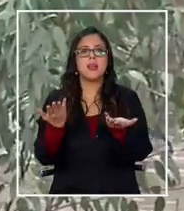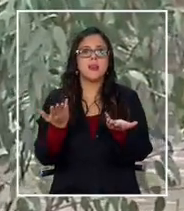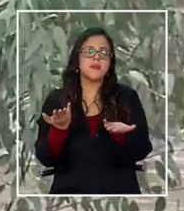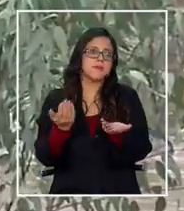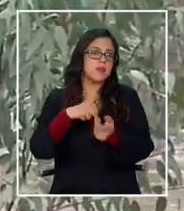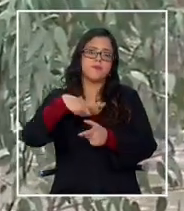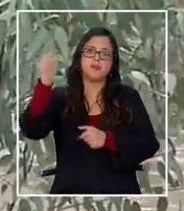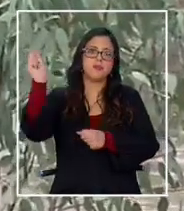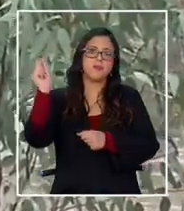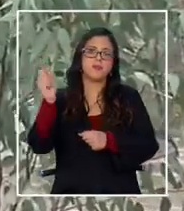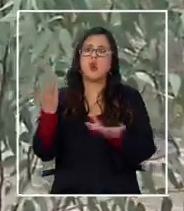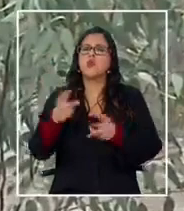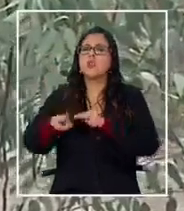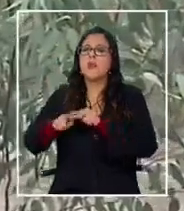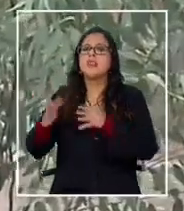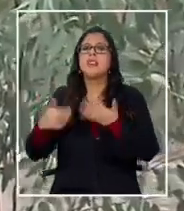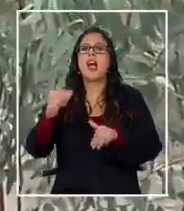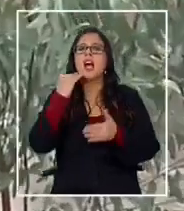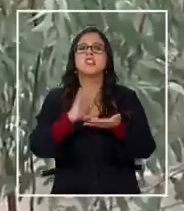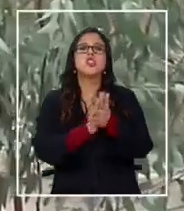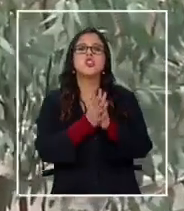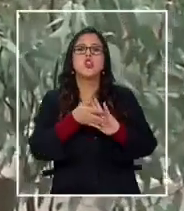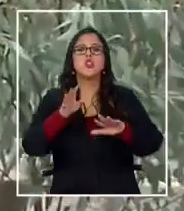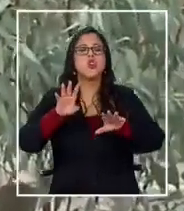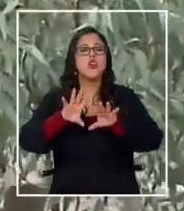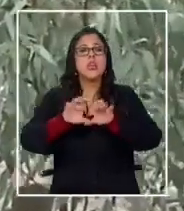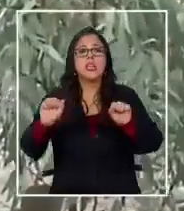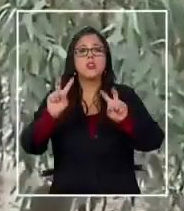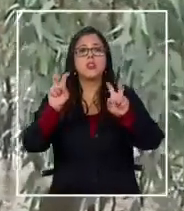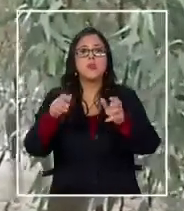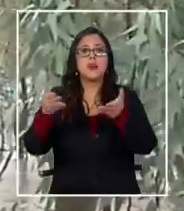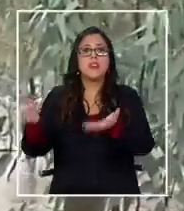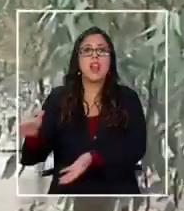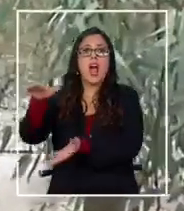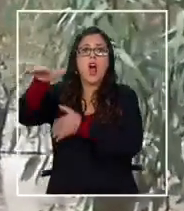Ya tenemos casi todo listo, levantar las cosas y llegar y después salir nomás.